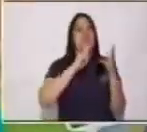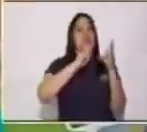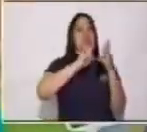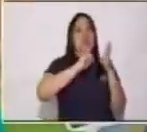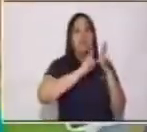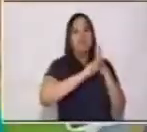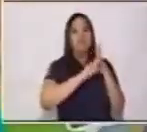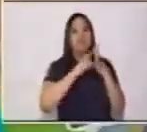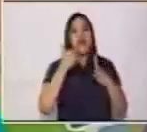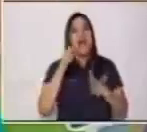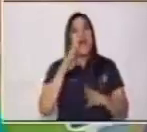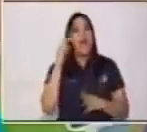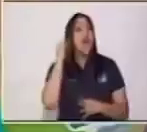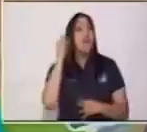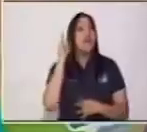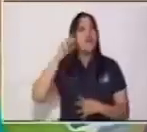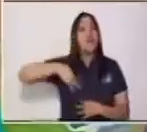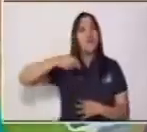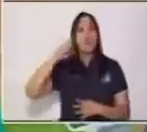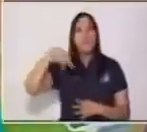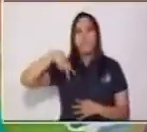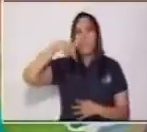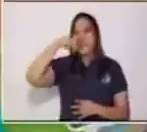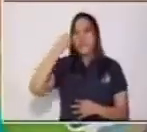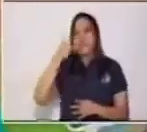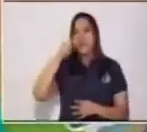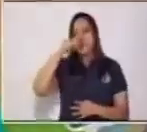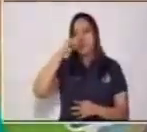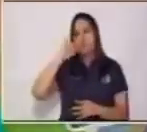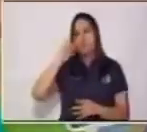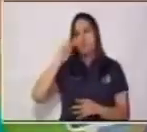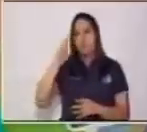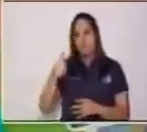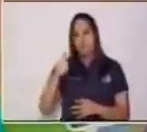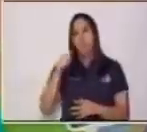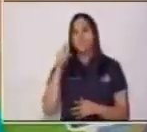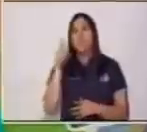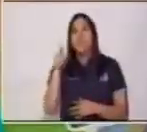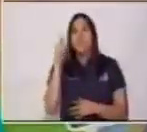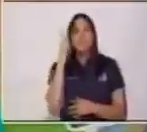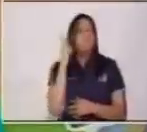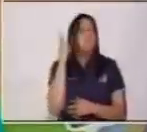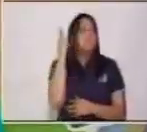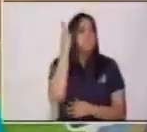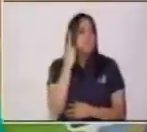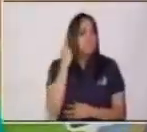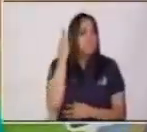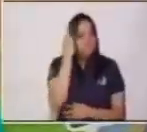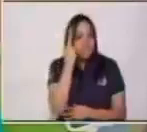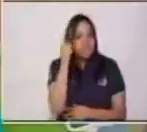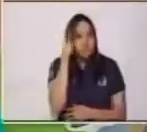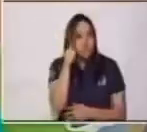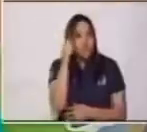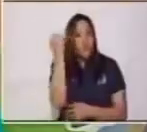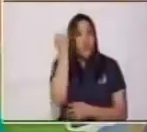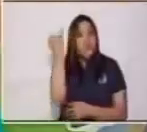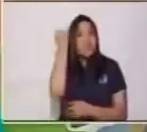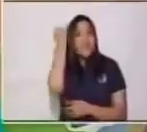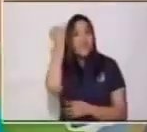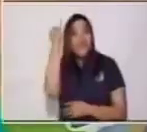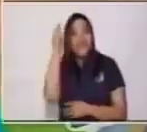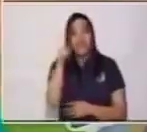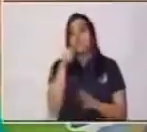argumentativa. ¿Qué busca la trama argumentativa? Por medio de razonamientos organizados, es decir, tus ideas que vas a